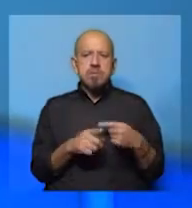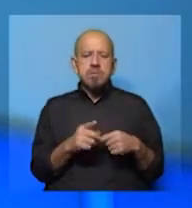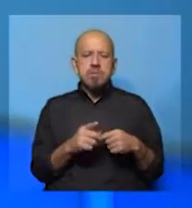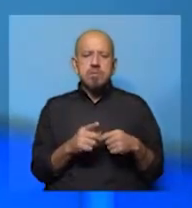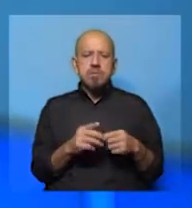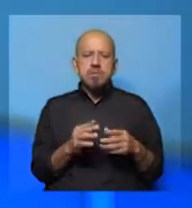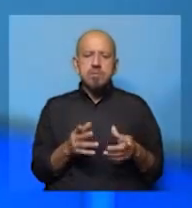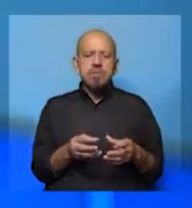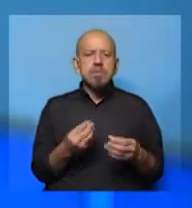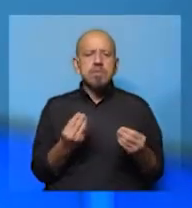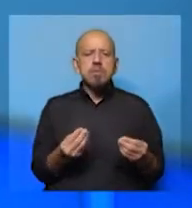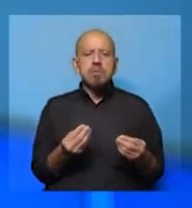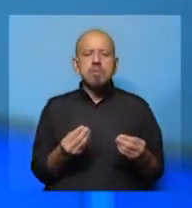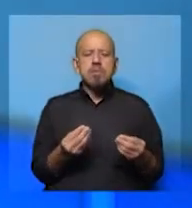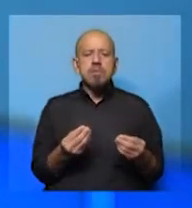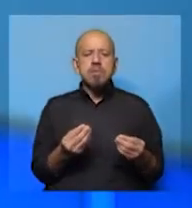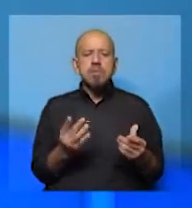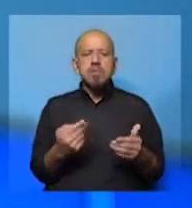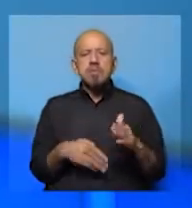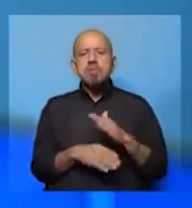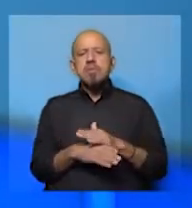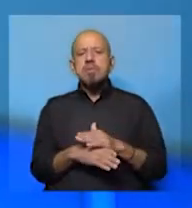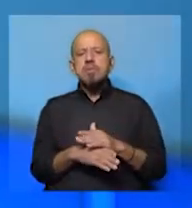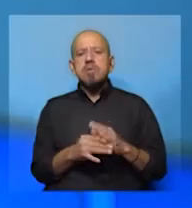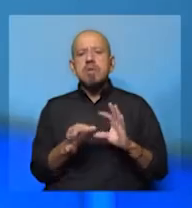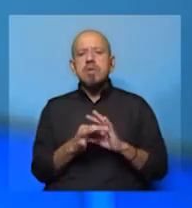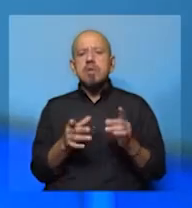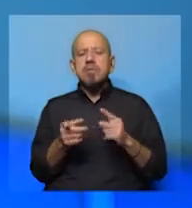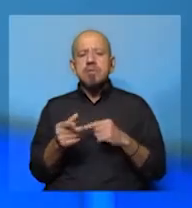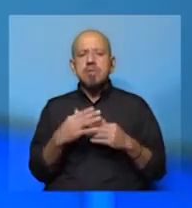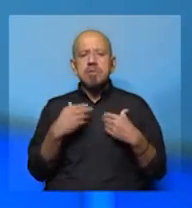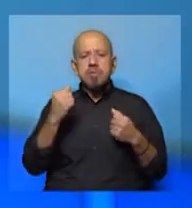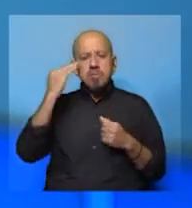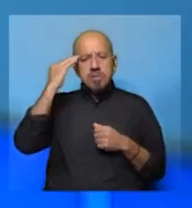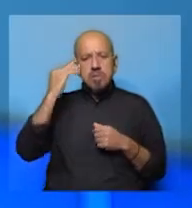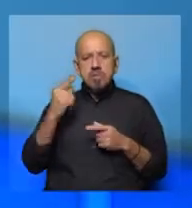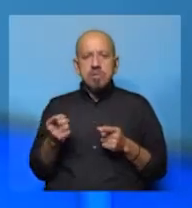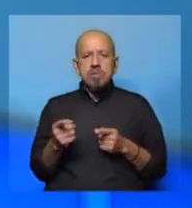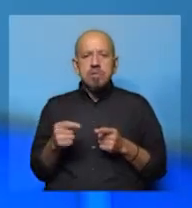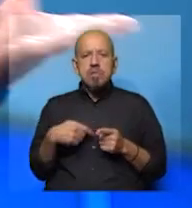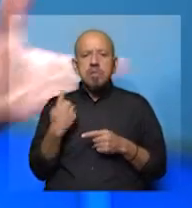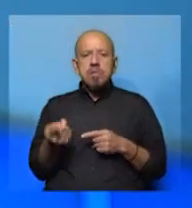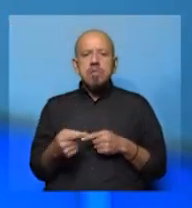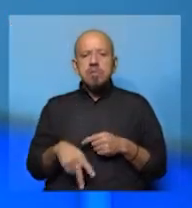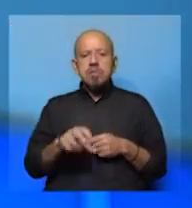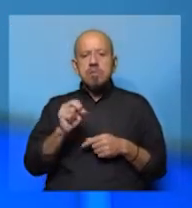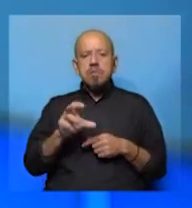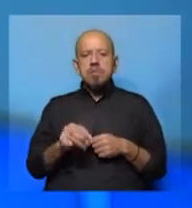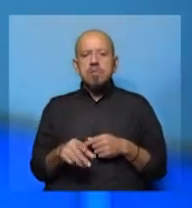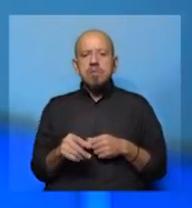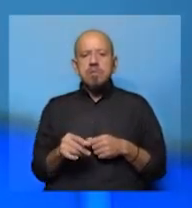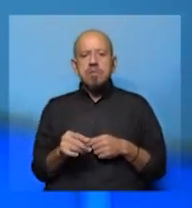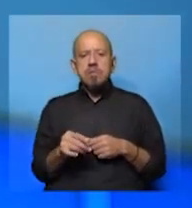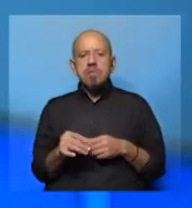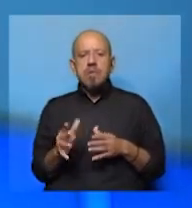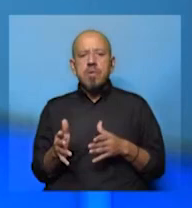Entonces cómo sale el que sale en qué condiciones de Salud Mental otra de las críticas que nos hacían cuando decían